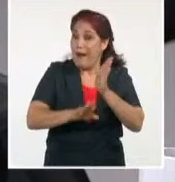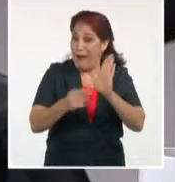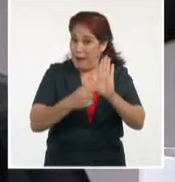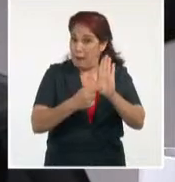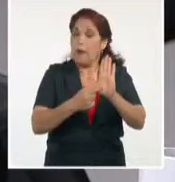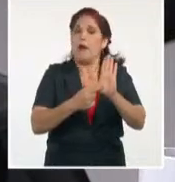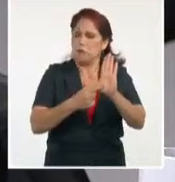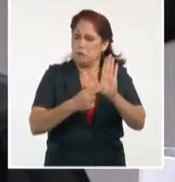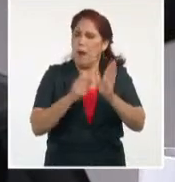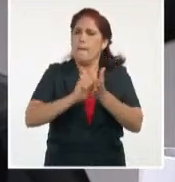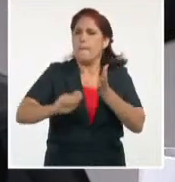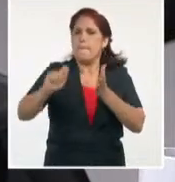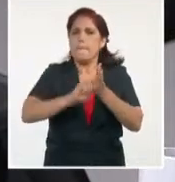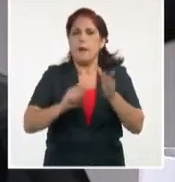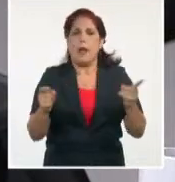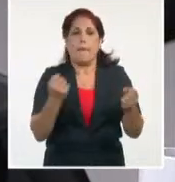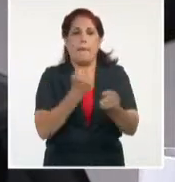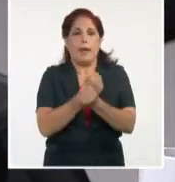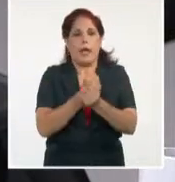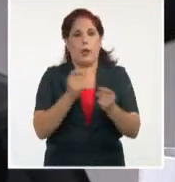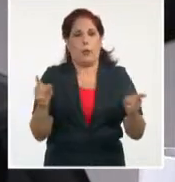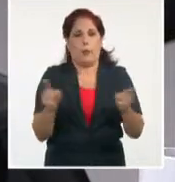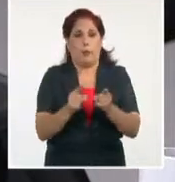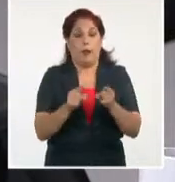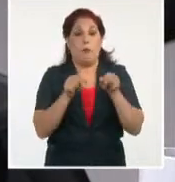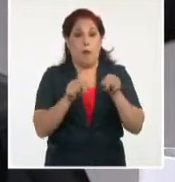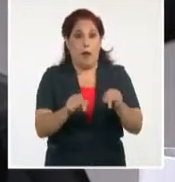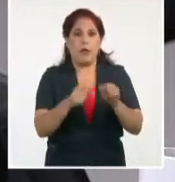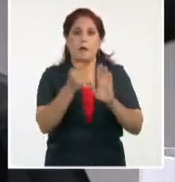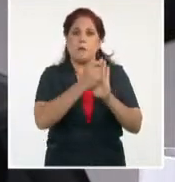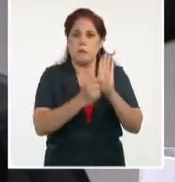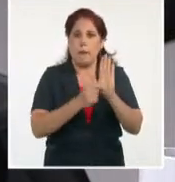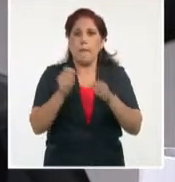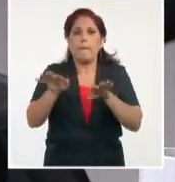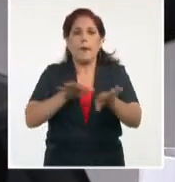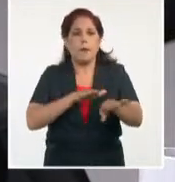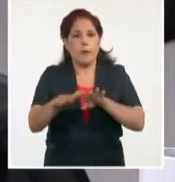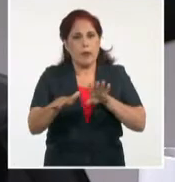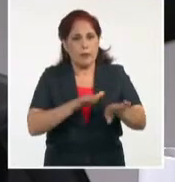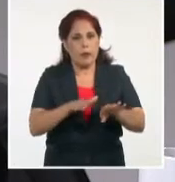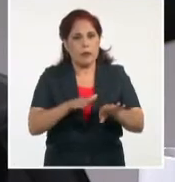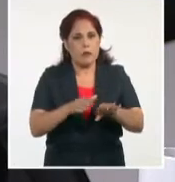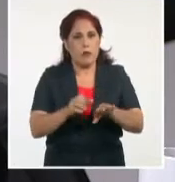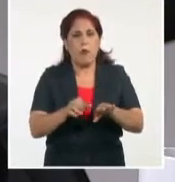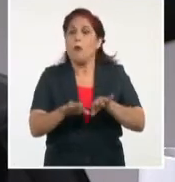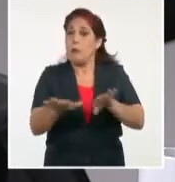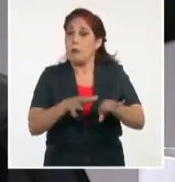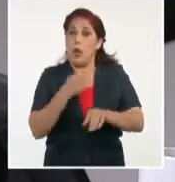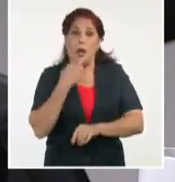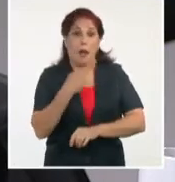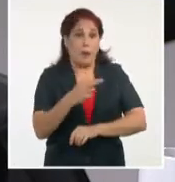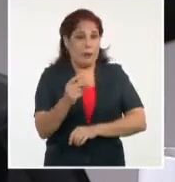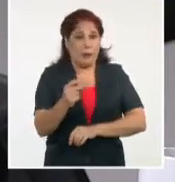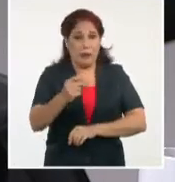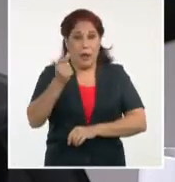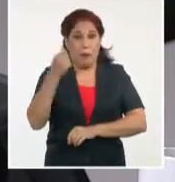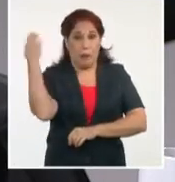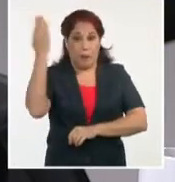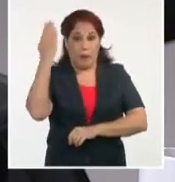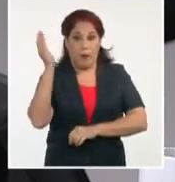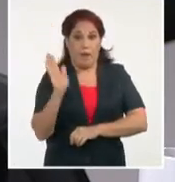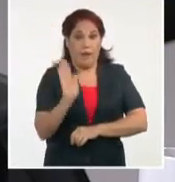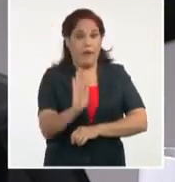en los planes de reducción de riesgo de desastre. Podemos decir que la preparación, los niveles de preparativos para la respuesta para este evento